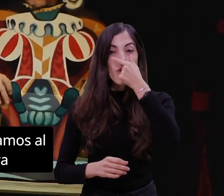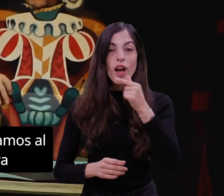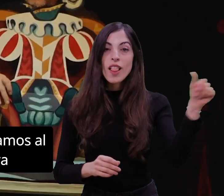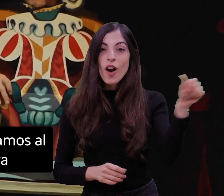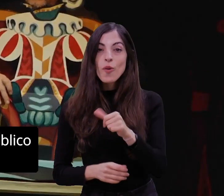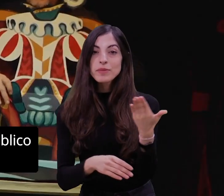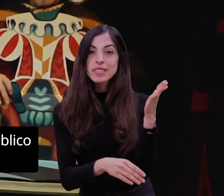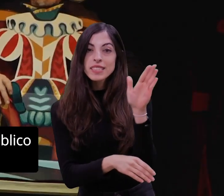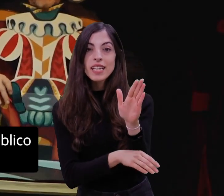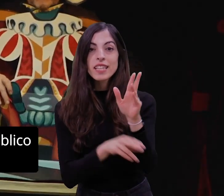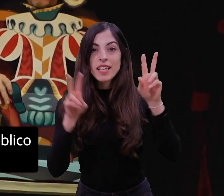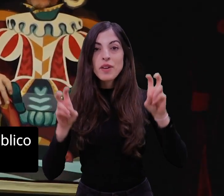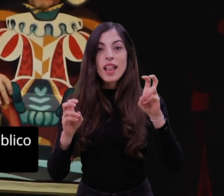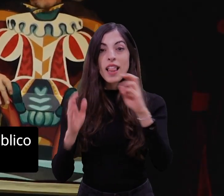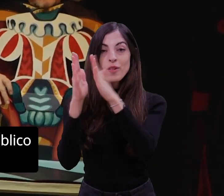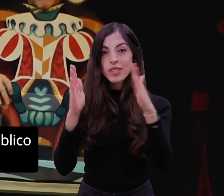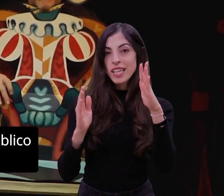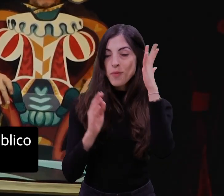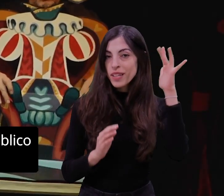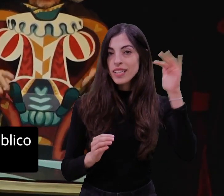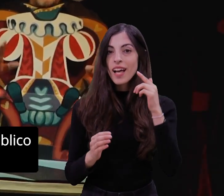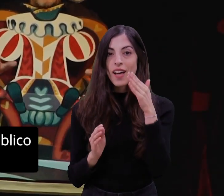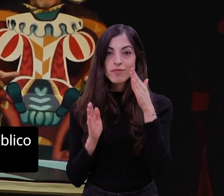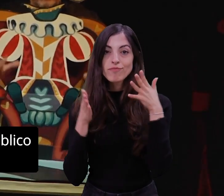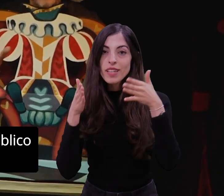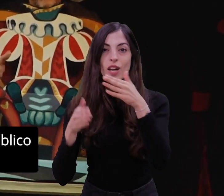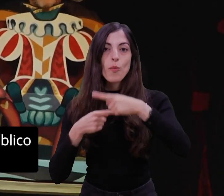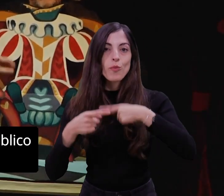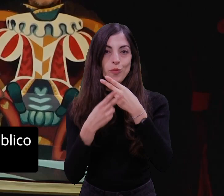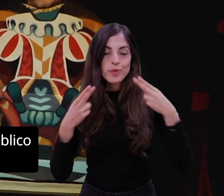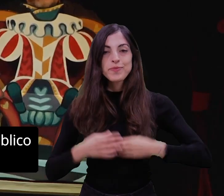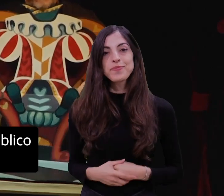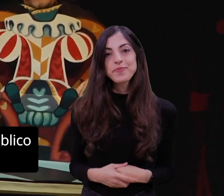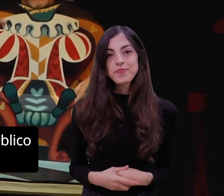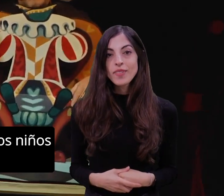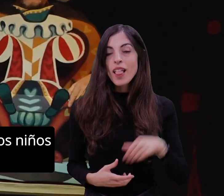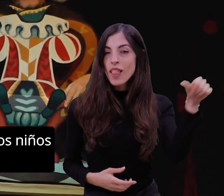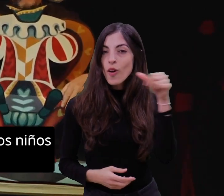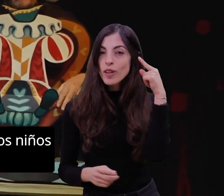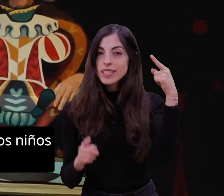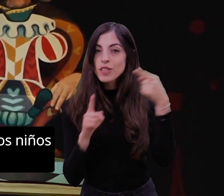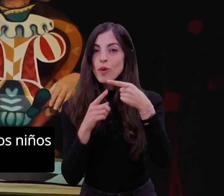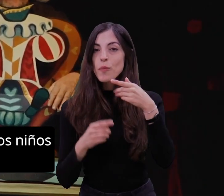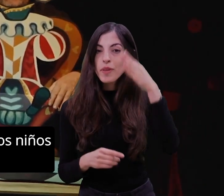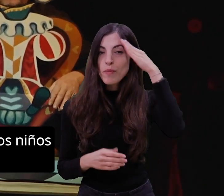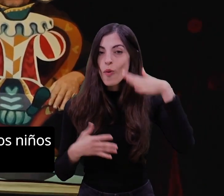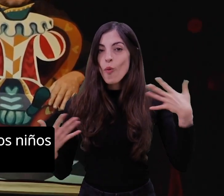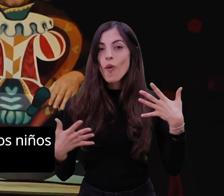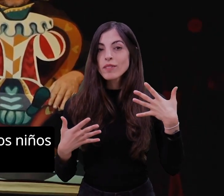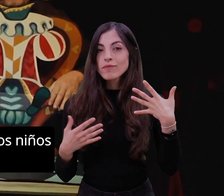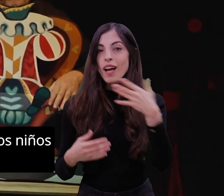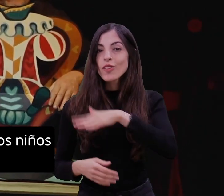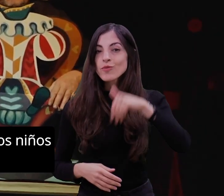el Teatro Góngora la obra La biblioteca imaginaria, dirigida a un público familiar. La obra tiene como objetivo